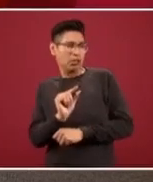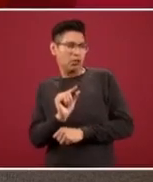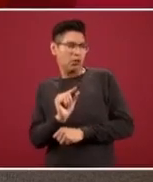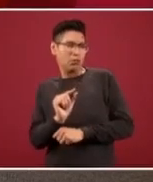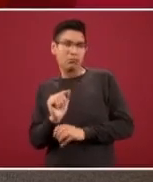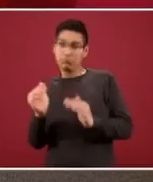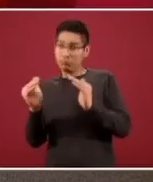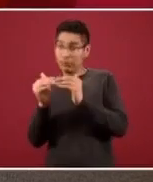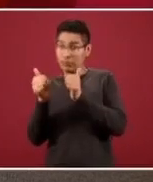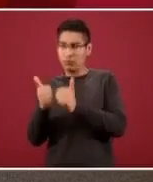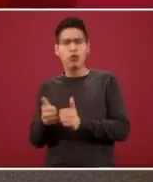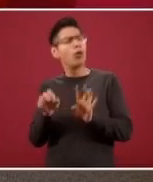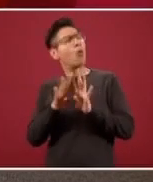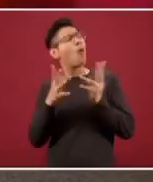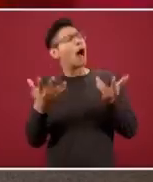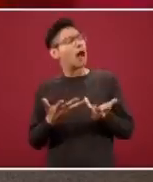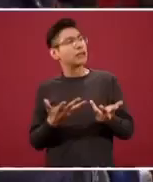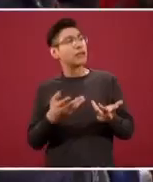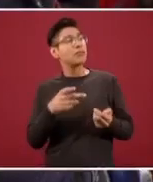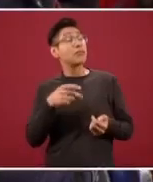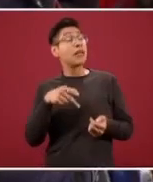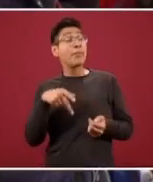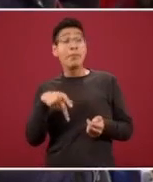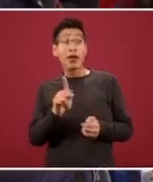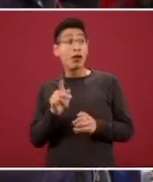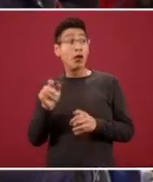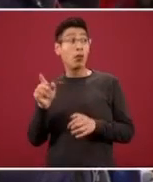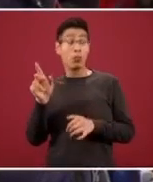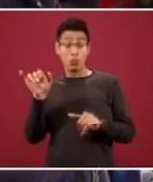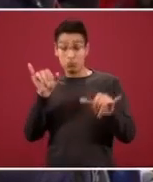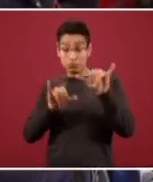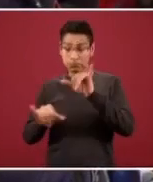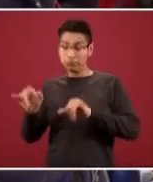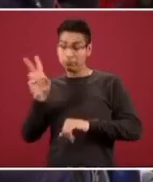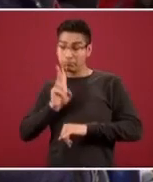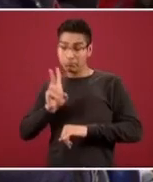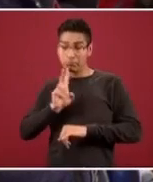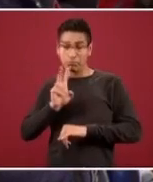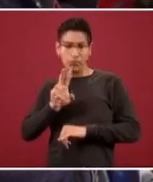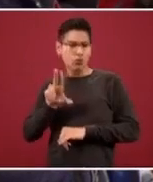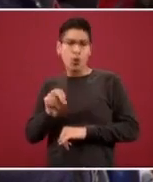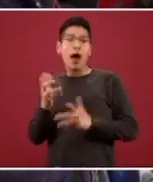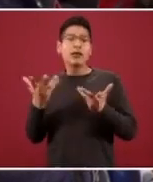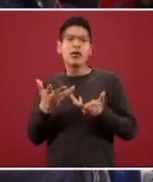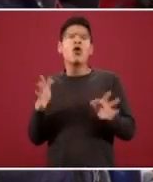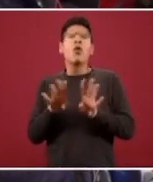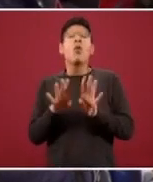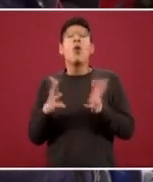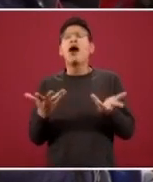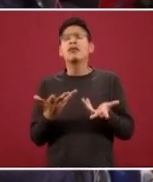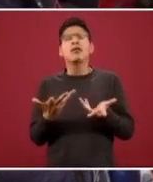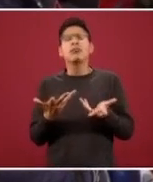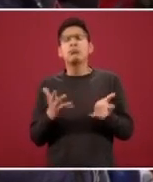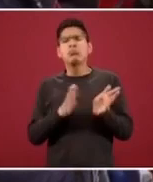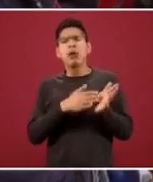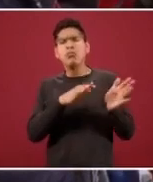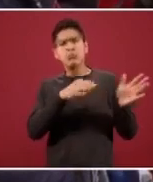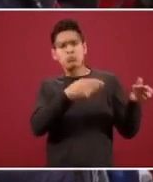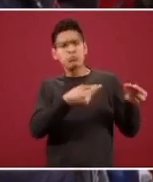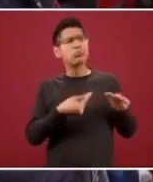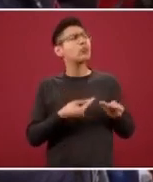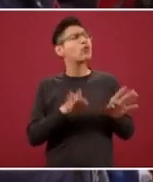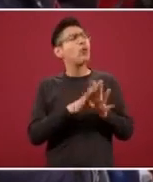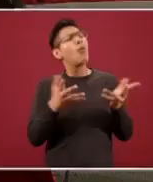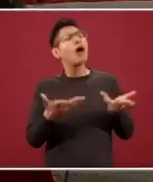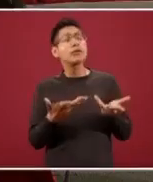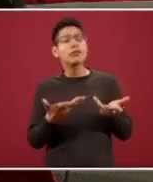se les va a realizar la prueba? ¿Cómo deben hacer entonces estas personas para que justamente se les paguen estos días si les están recomendando